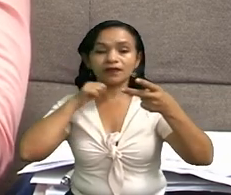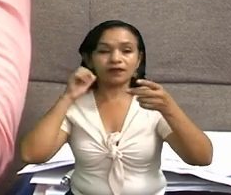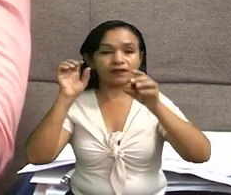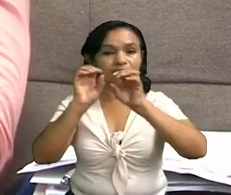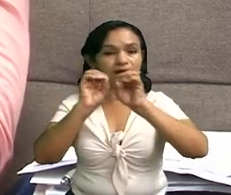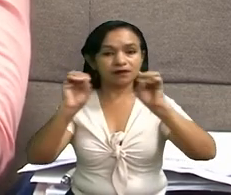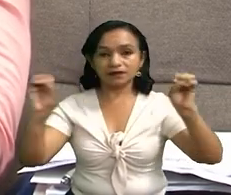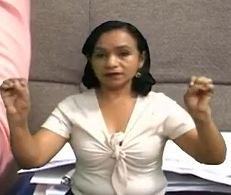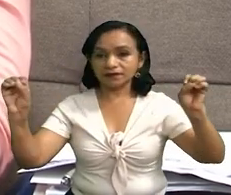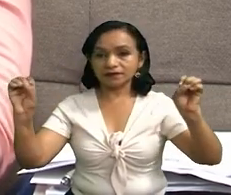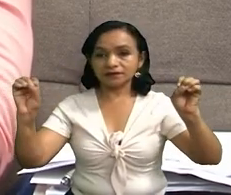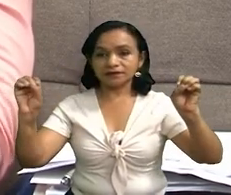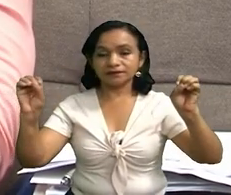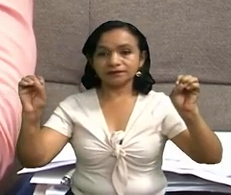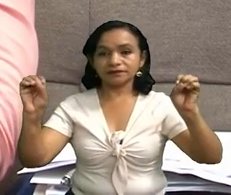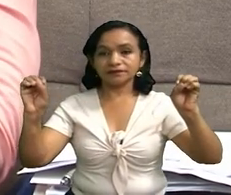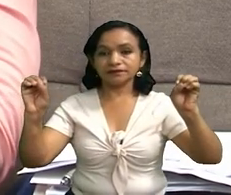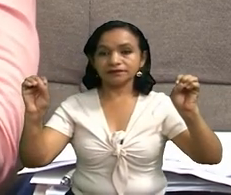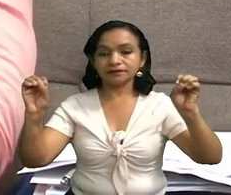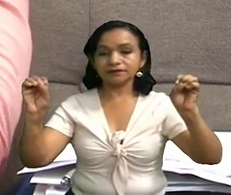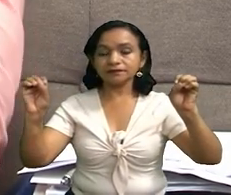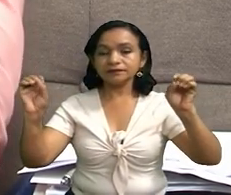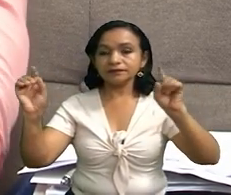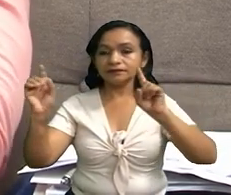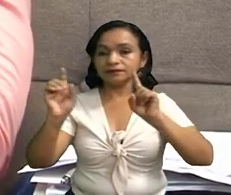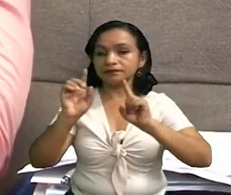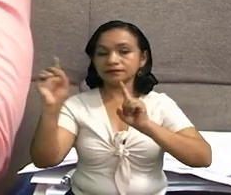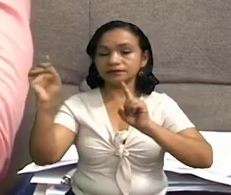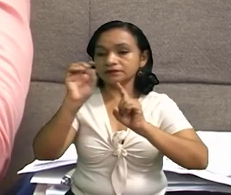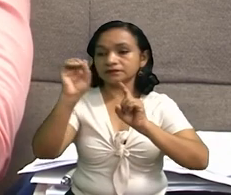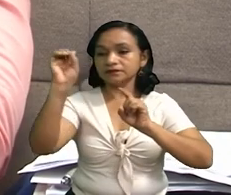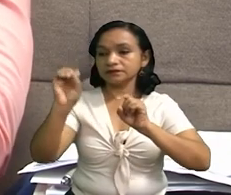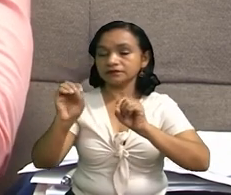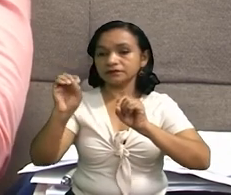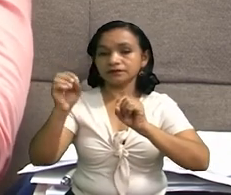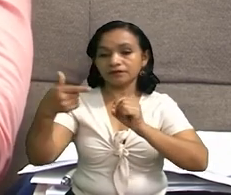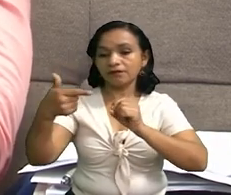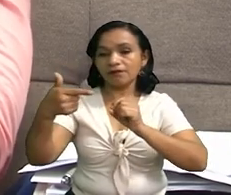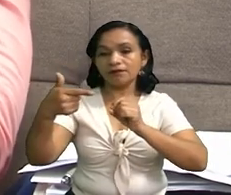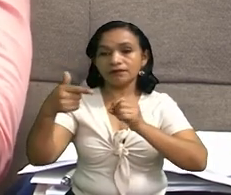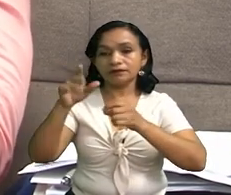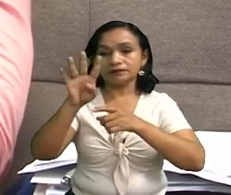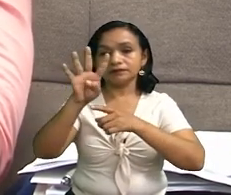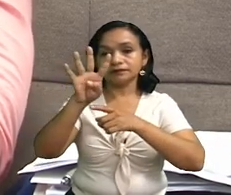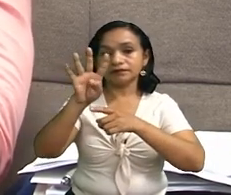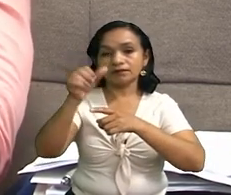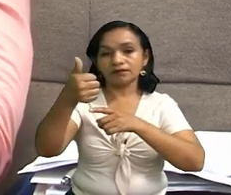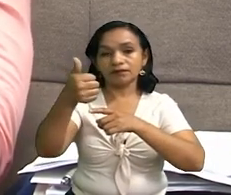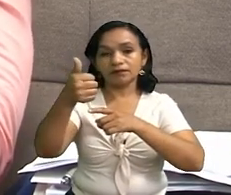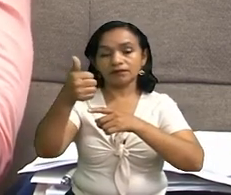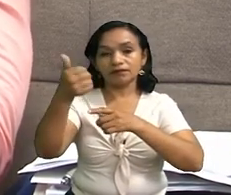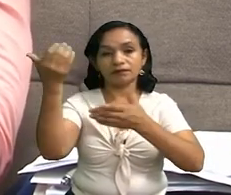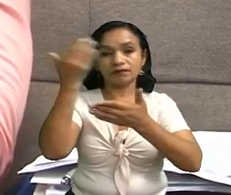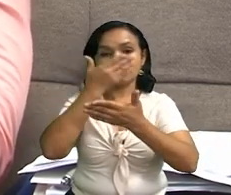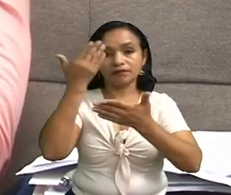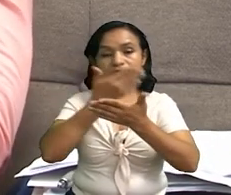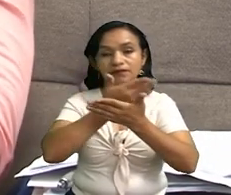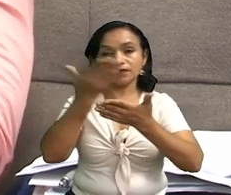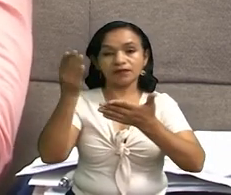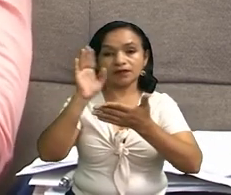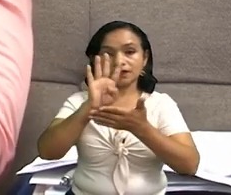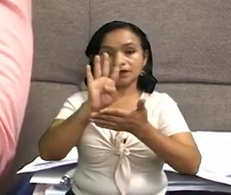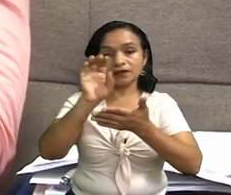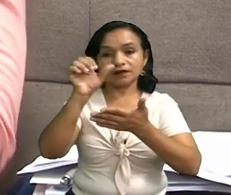estudiantes. Ellos compiten con su promedio de secundaria. Tenemos 46 carreras.